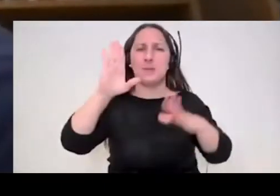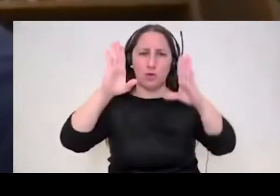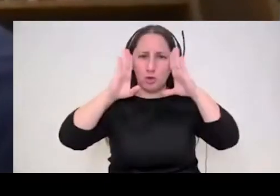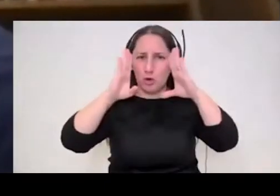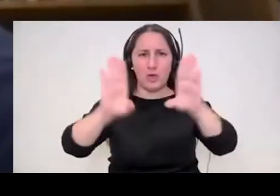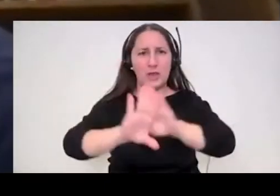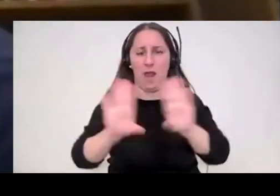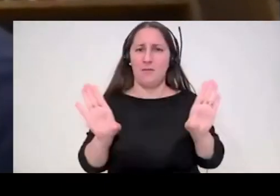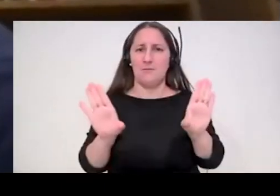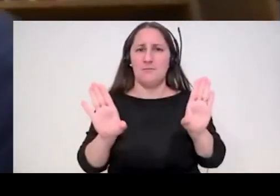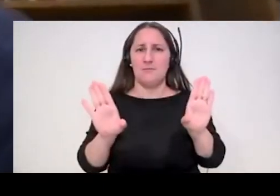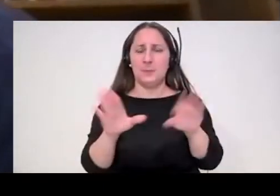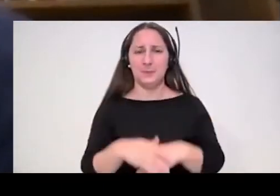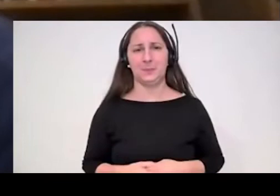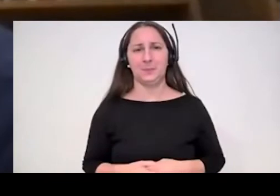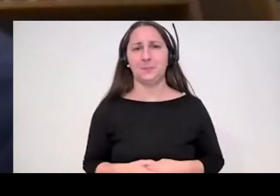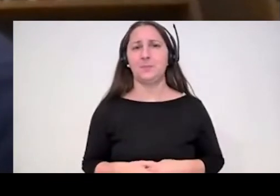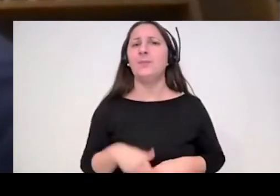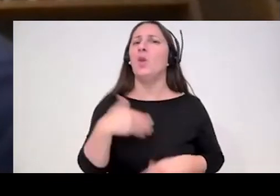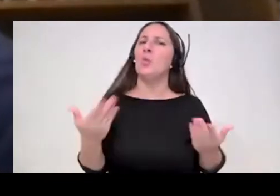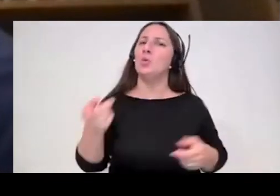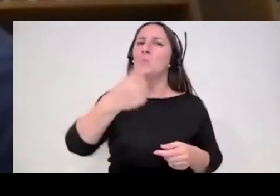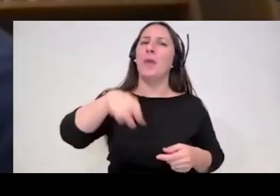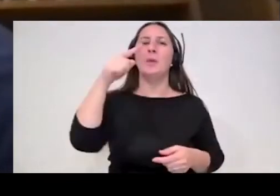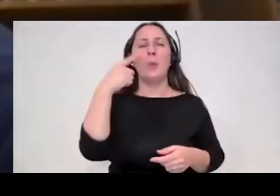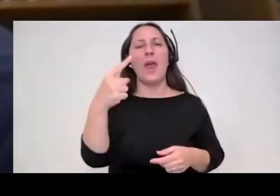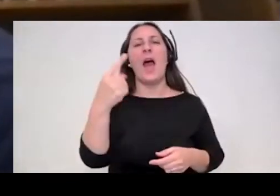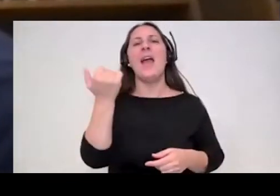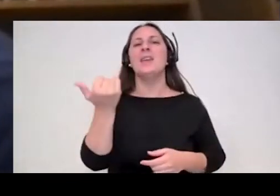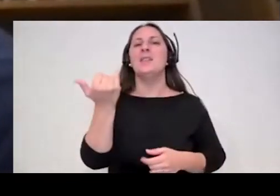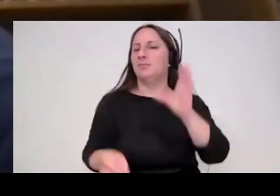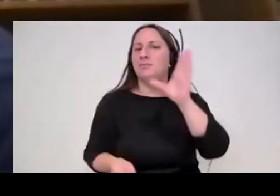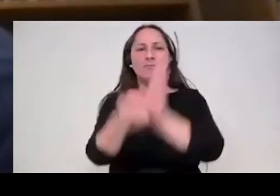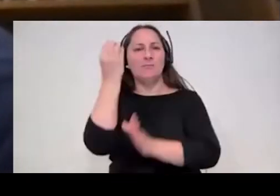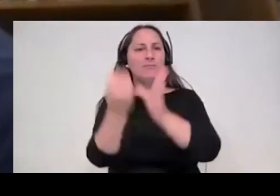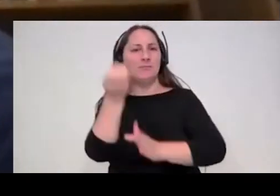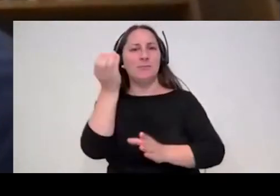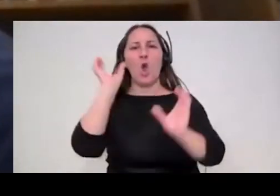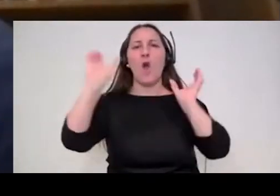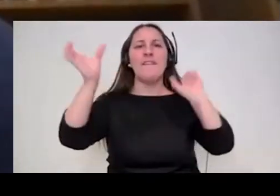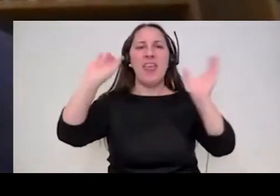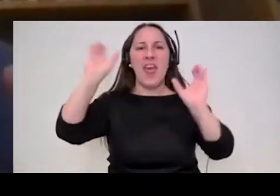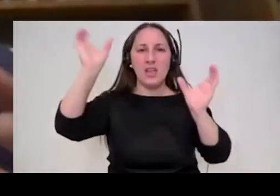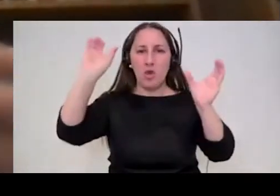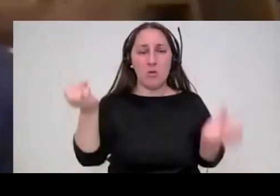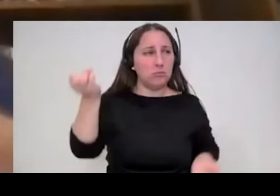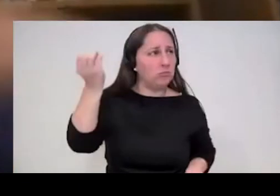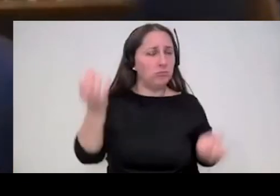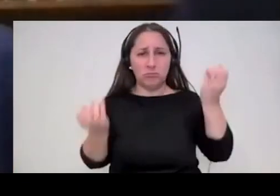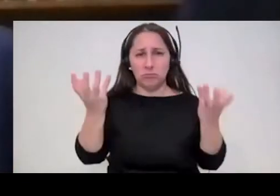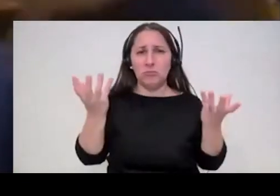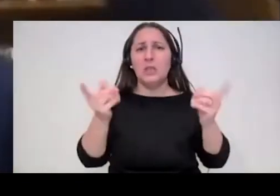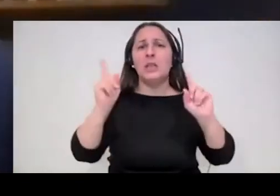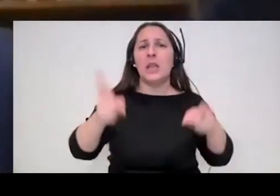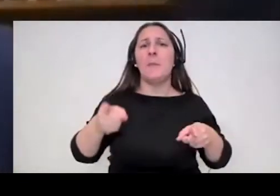Concentrar más. Por eso ustedes ven que han surgido confederaciones en nuestro país. Es más, UOM y